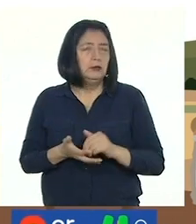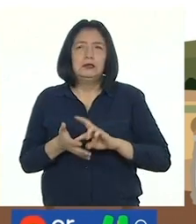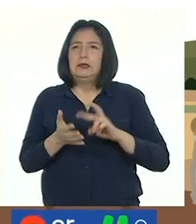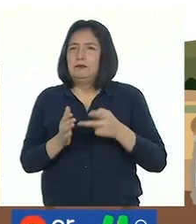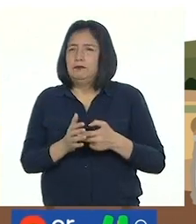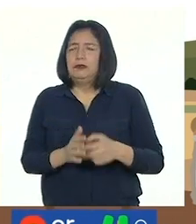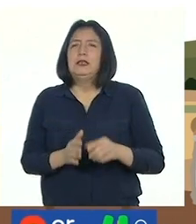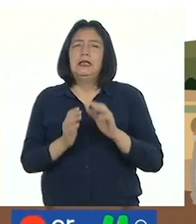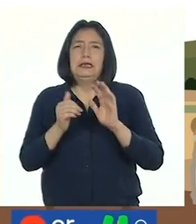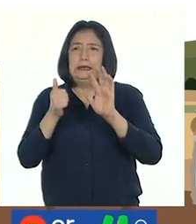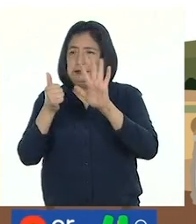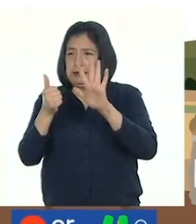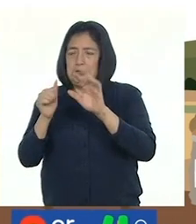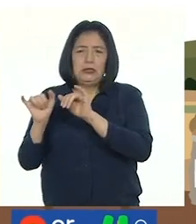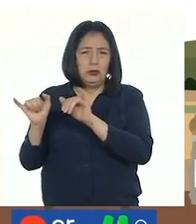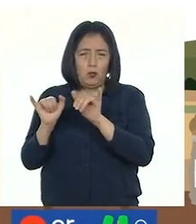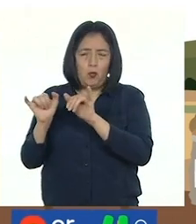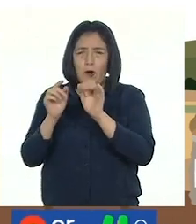en 6 partes iguales.